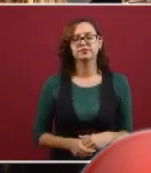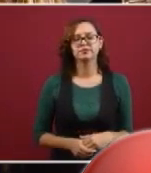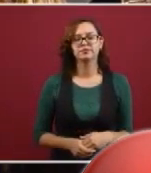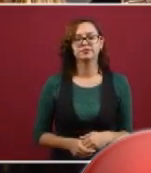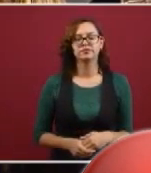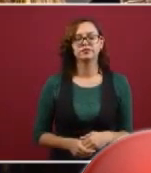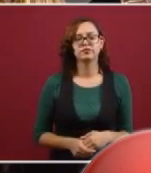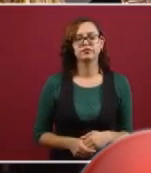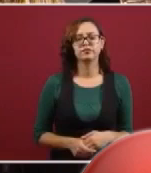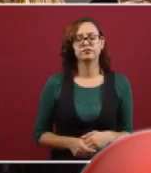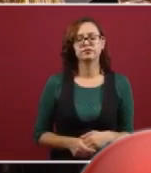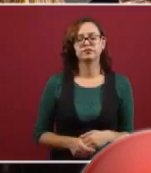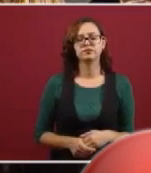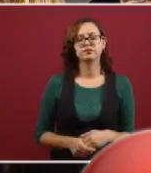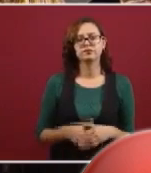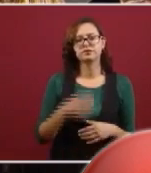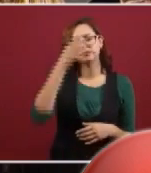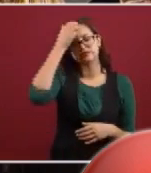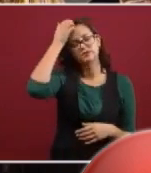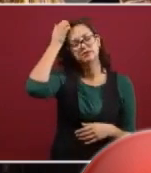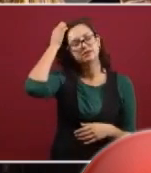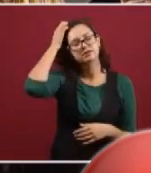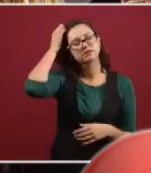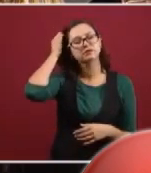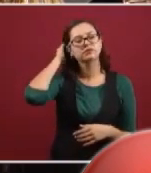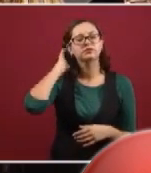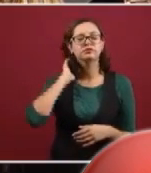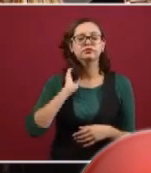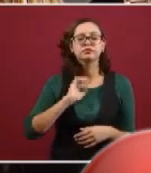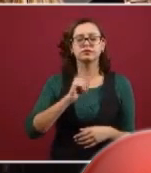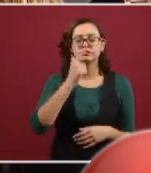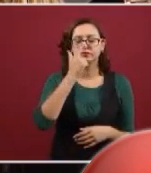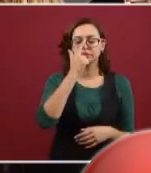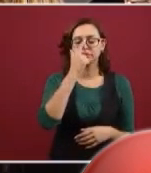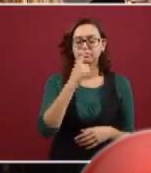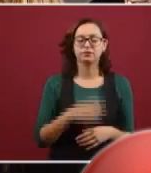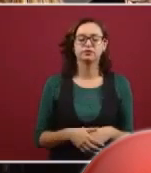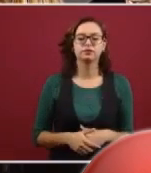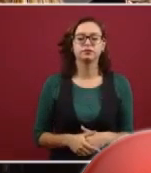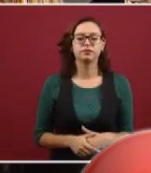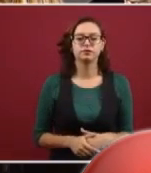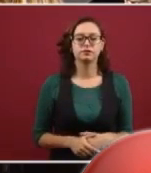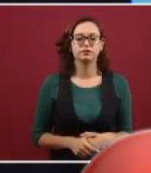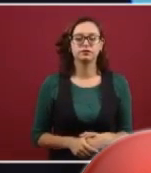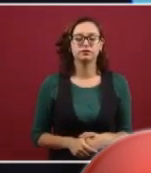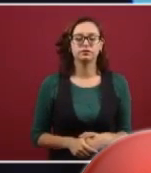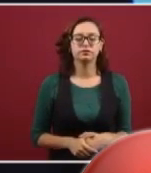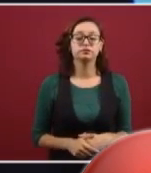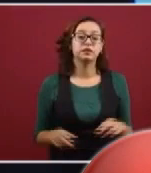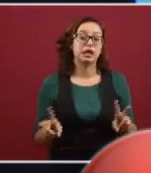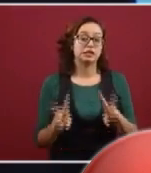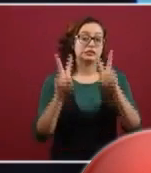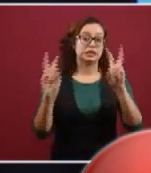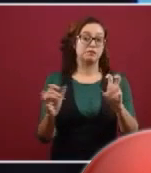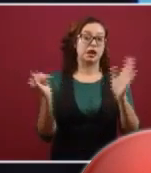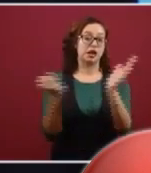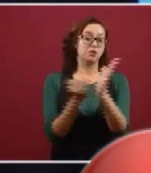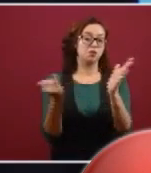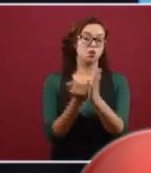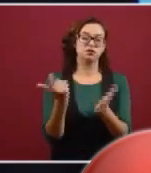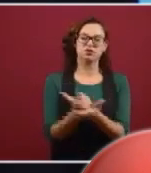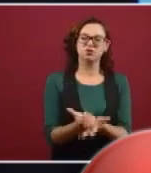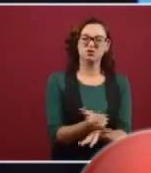Para resolver el problema de la elevada carga fiscal, el Gobierno federal tiene